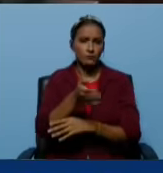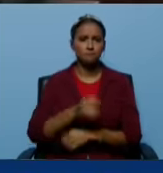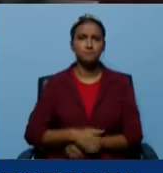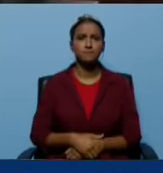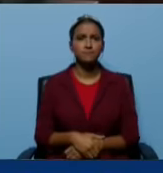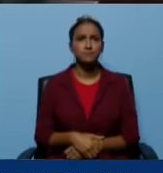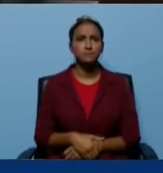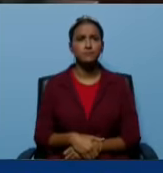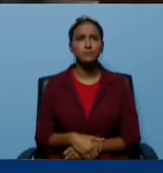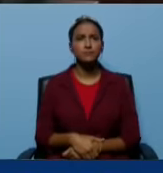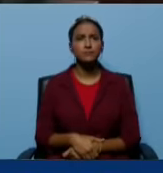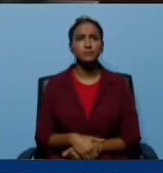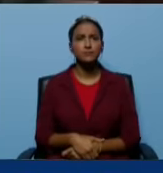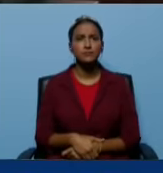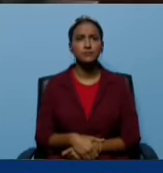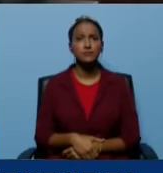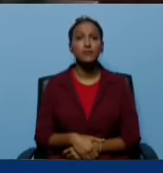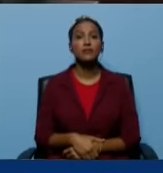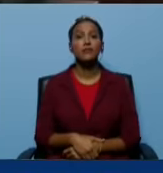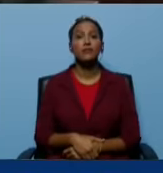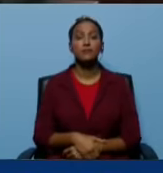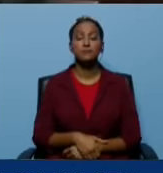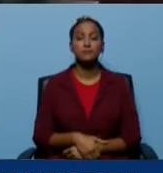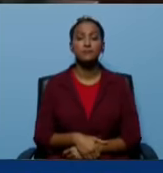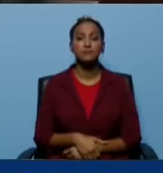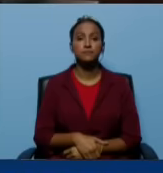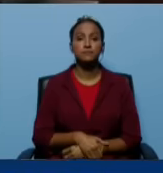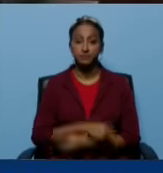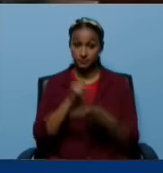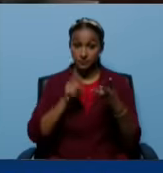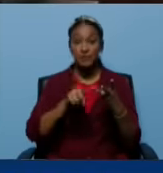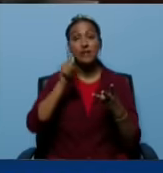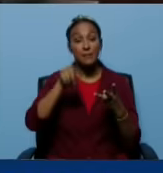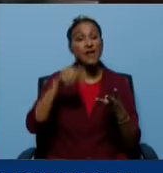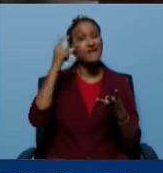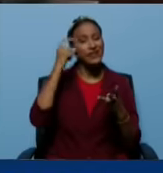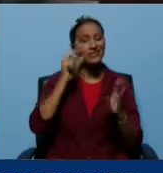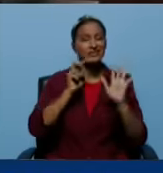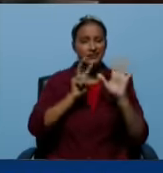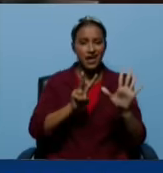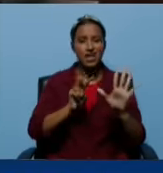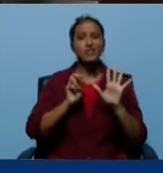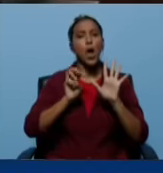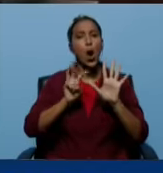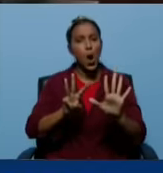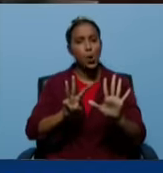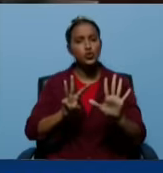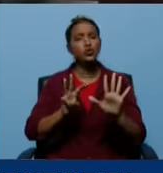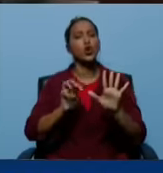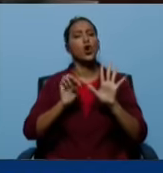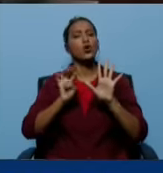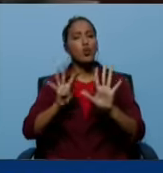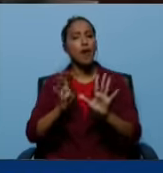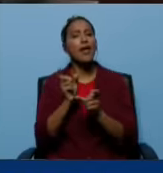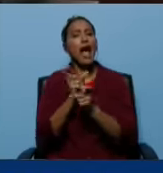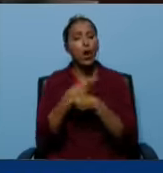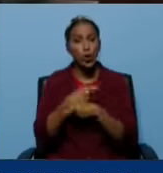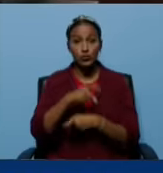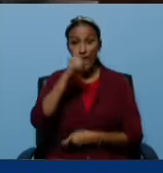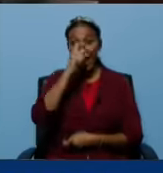Que habiendo sido citados para los días 7, 8 y 9 de agosto del